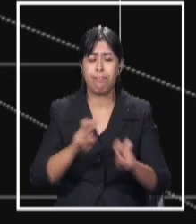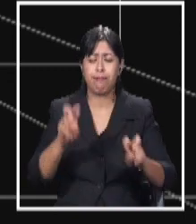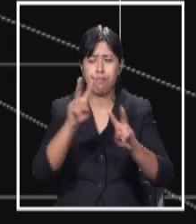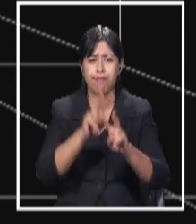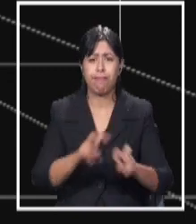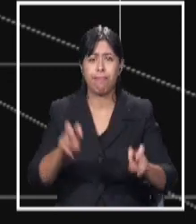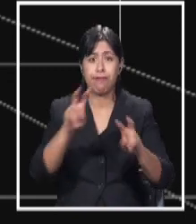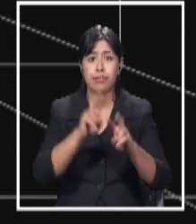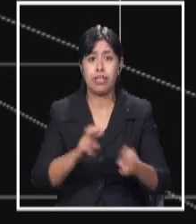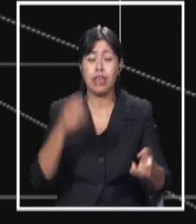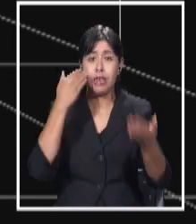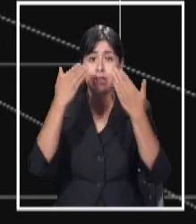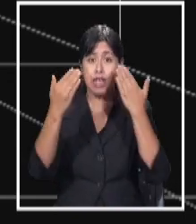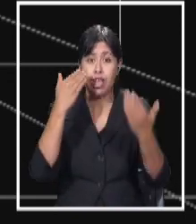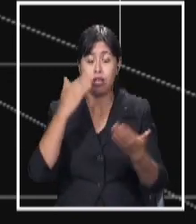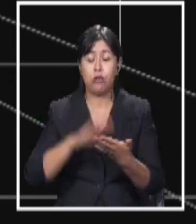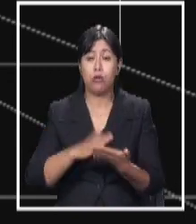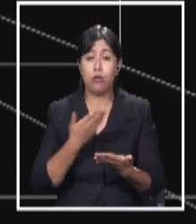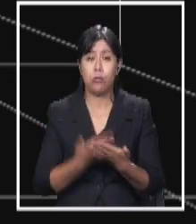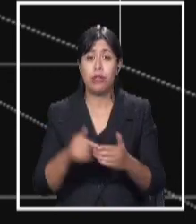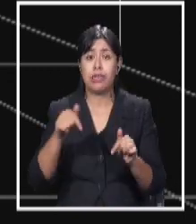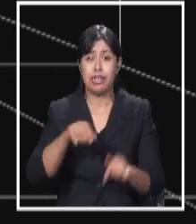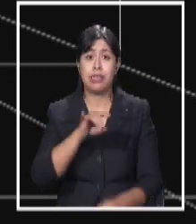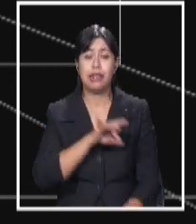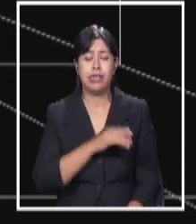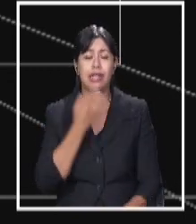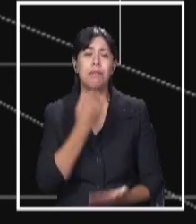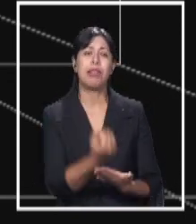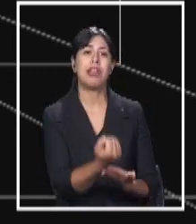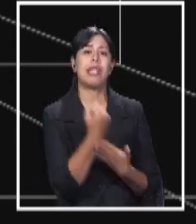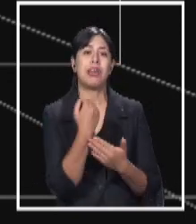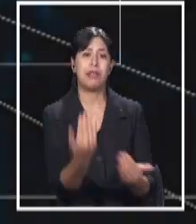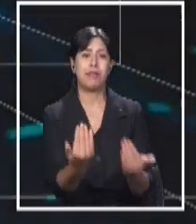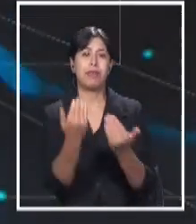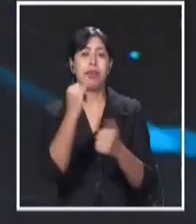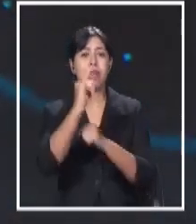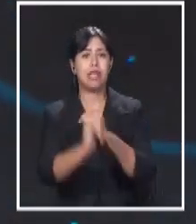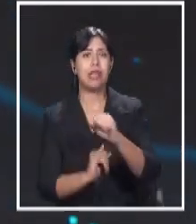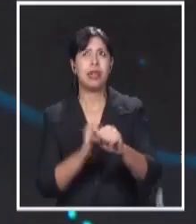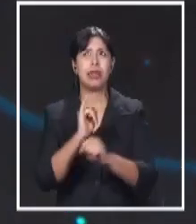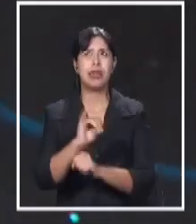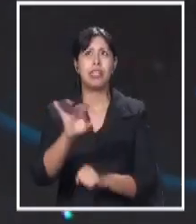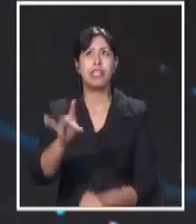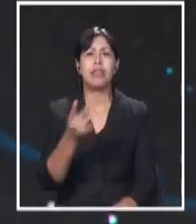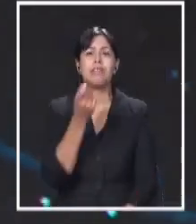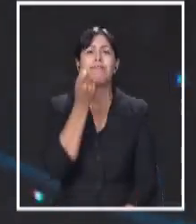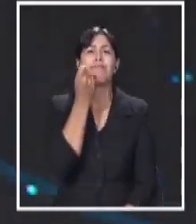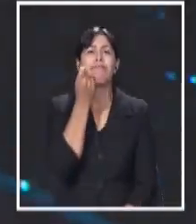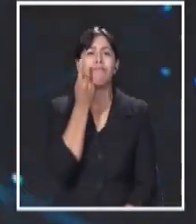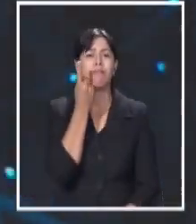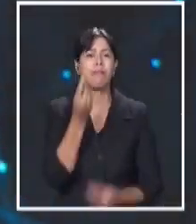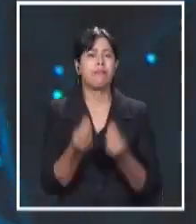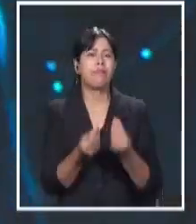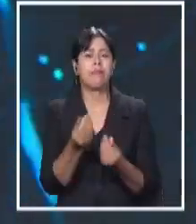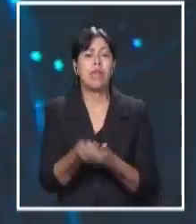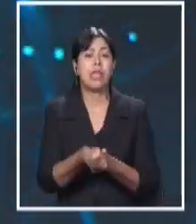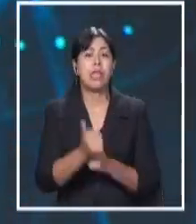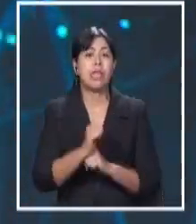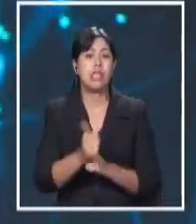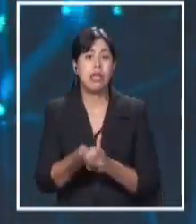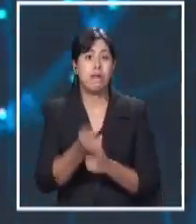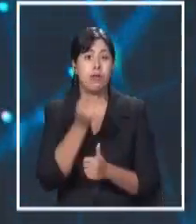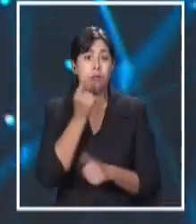salud mental en Chile, con también muchas colaboraciones internacionales para poder entender cuáles son los desafíos